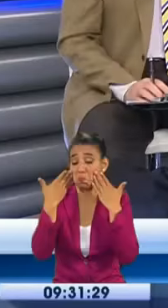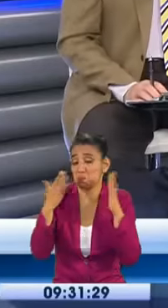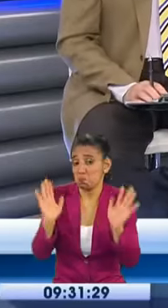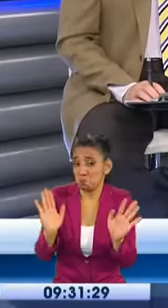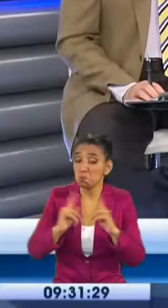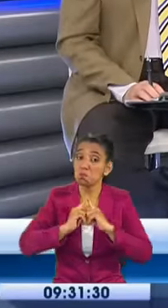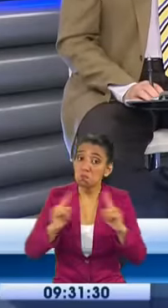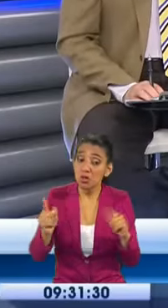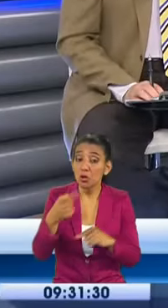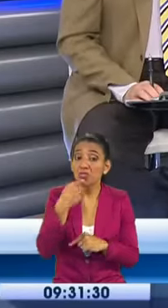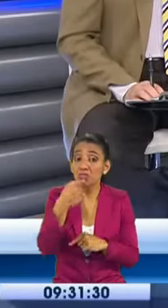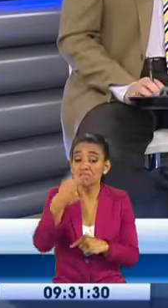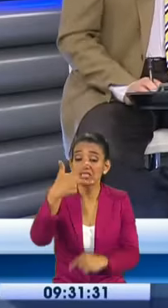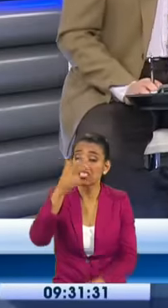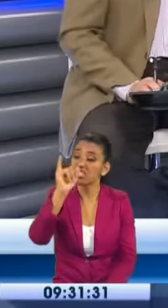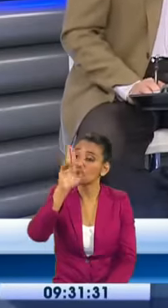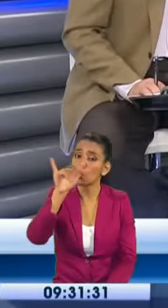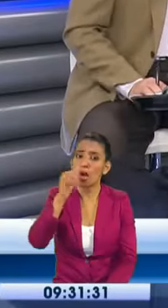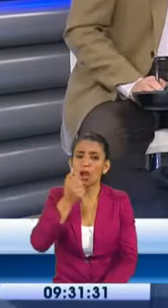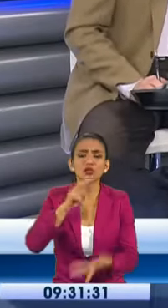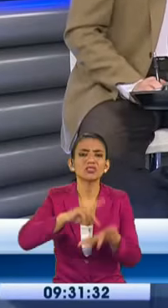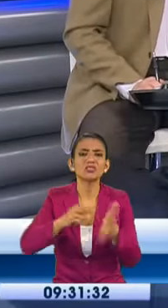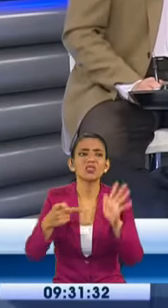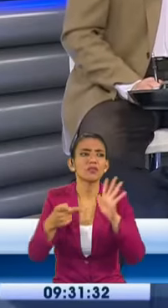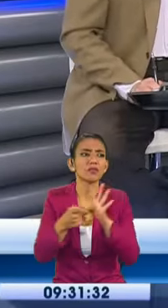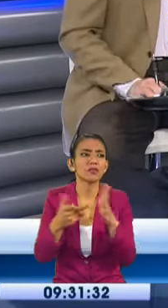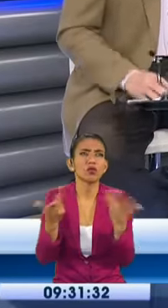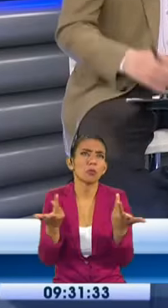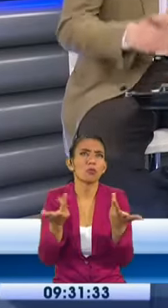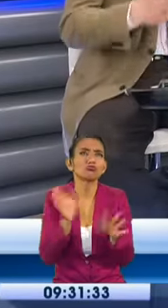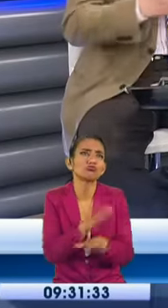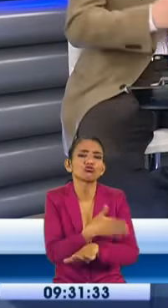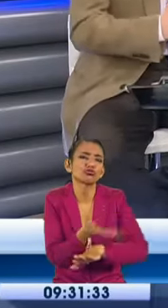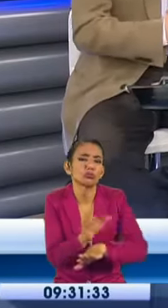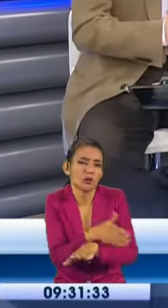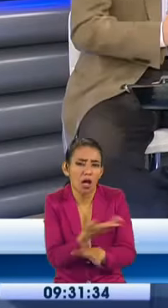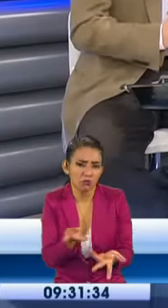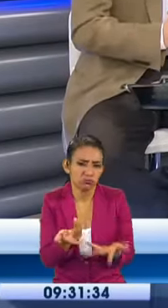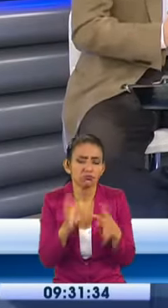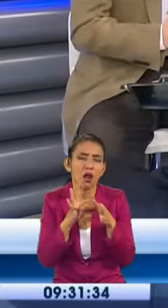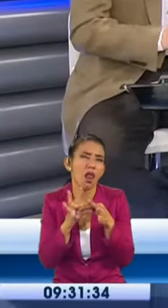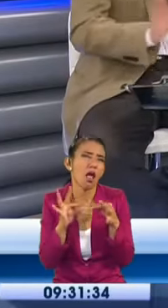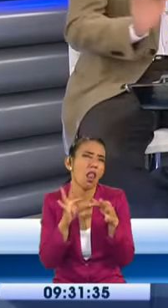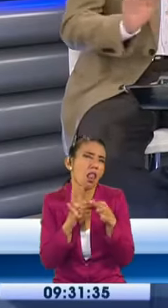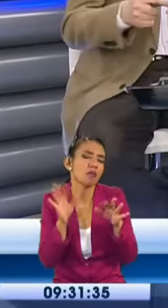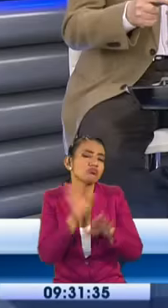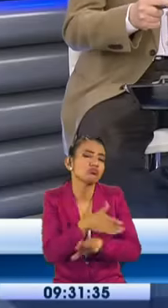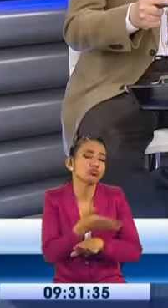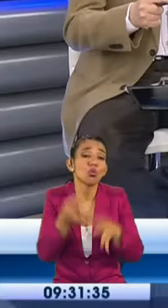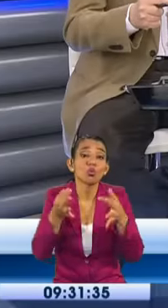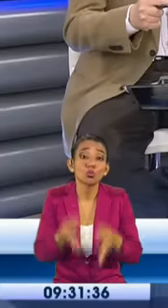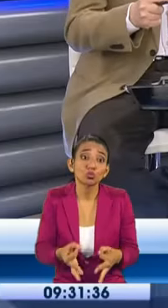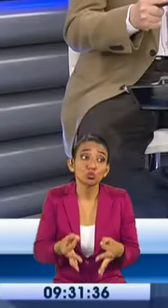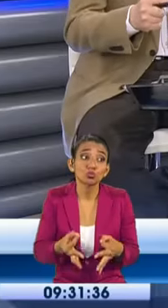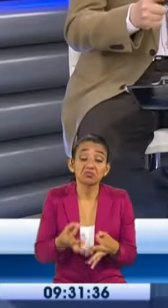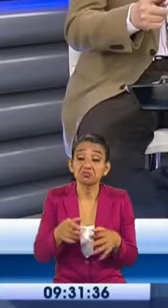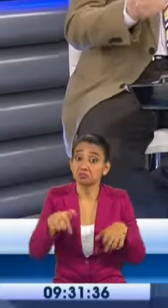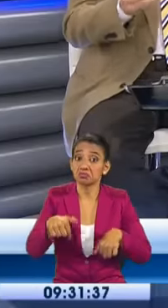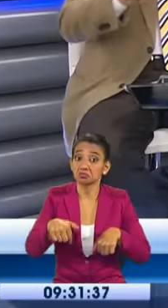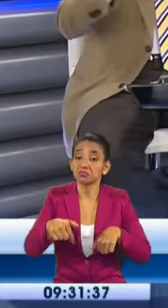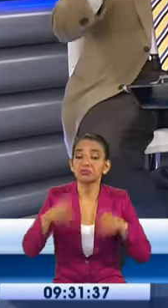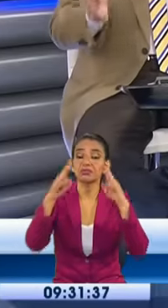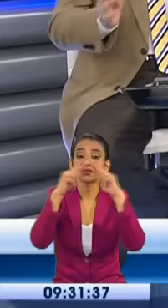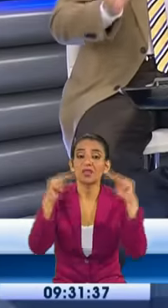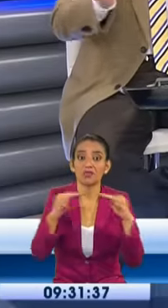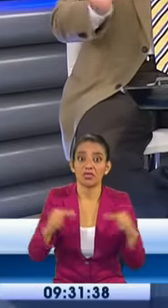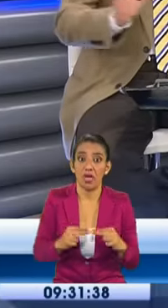son canciones que sí, seguramente sí, claro, serán como los villancicos, ¿no? Porque es, a propósito, esta fecha de Navidad. En Manaví. Exactamente, Manaví, donde